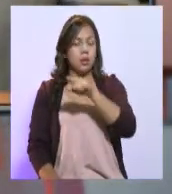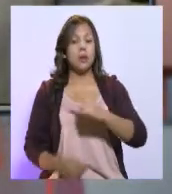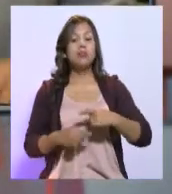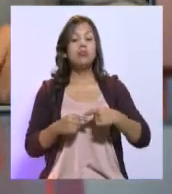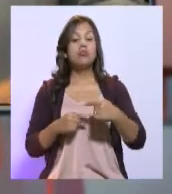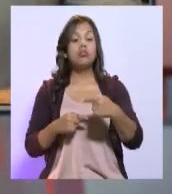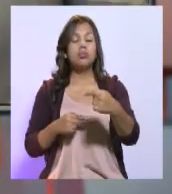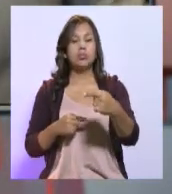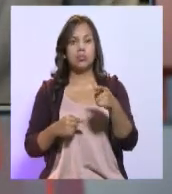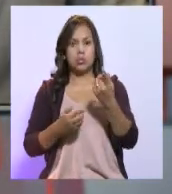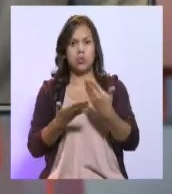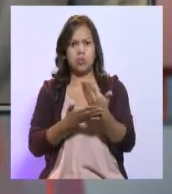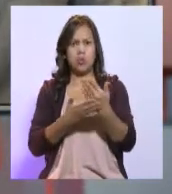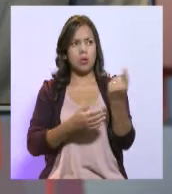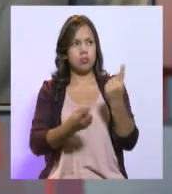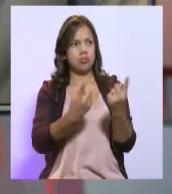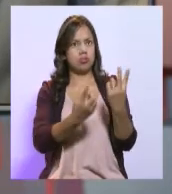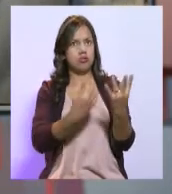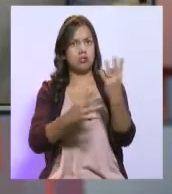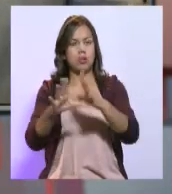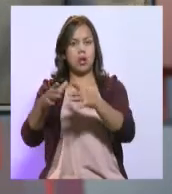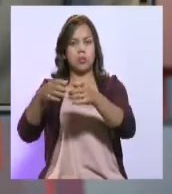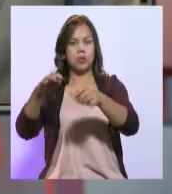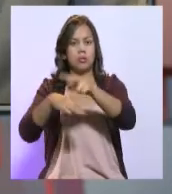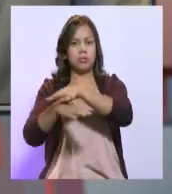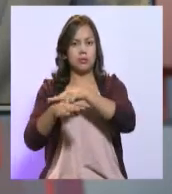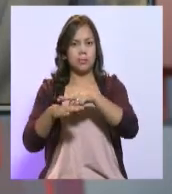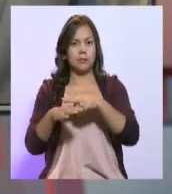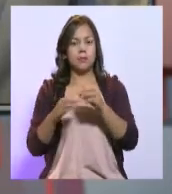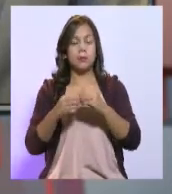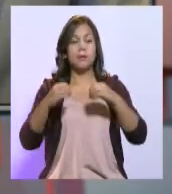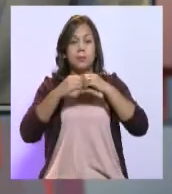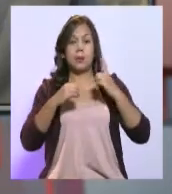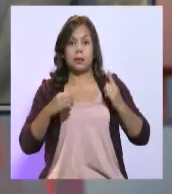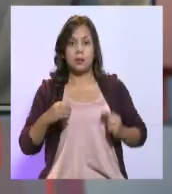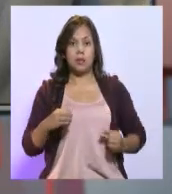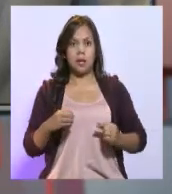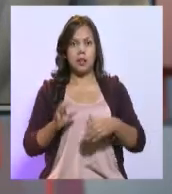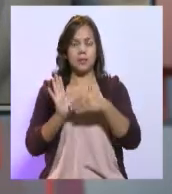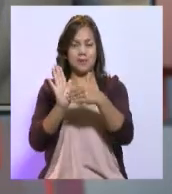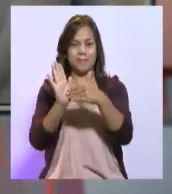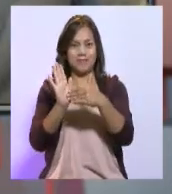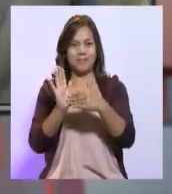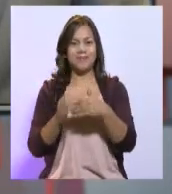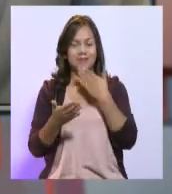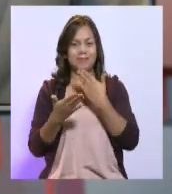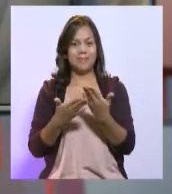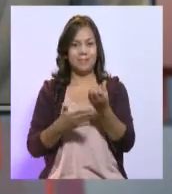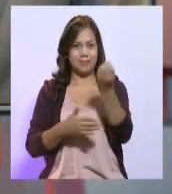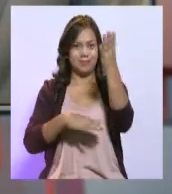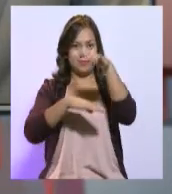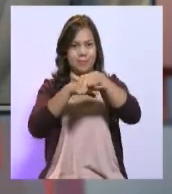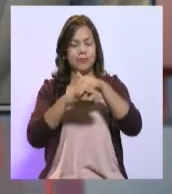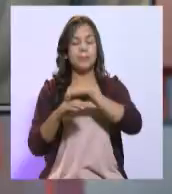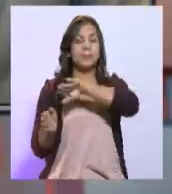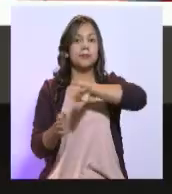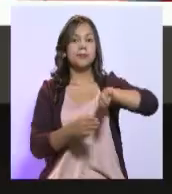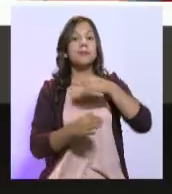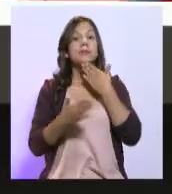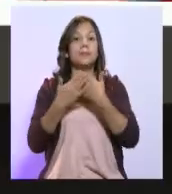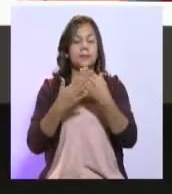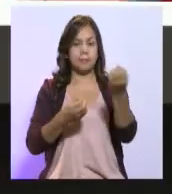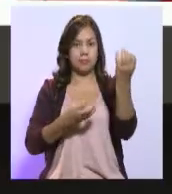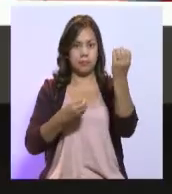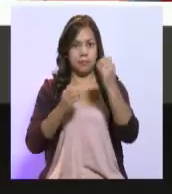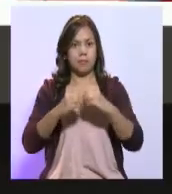nuevas comparecencias aquí en la Comisión de Fiscalización. Nosotros les tendremos más detalles en nuestras siguientes emisiones. Buenas tardes. Gracias, Ricardo, por la información. Y en